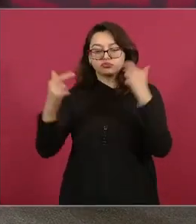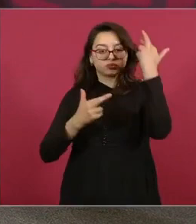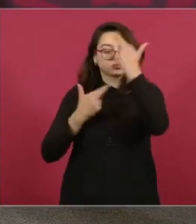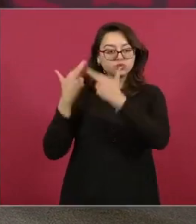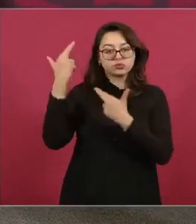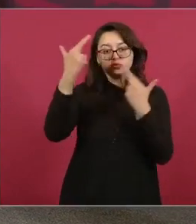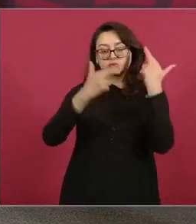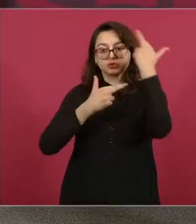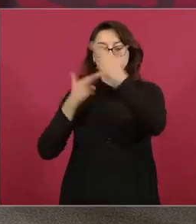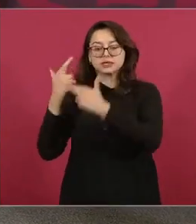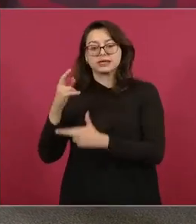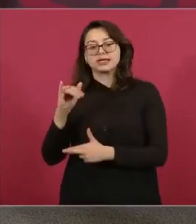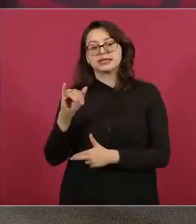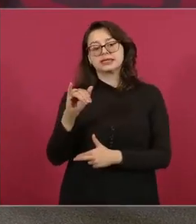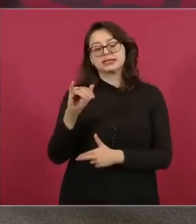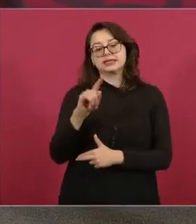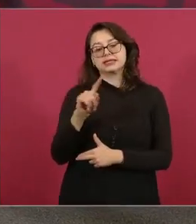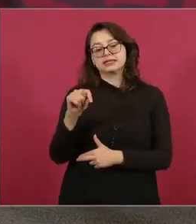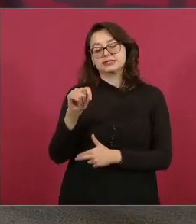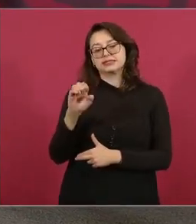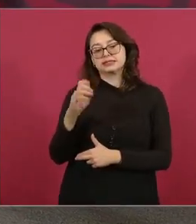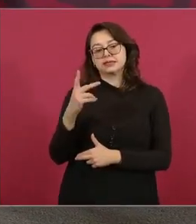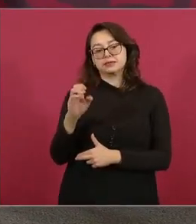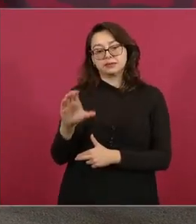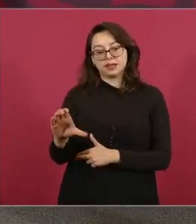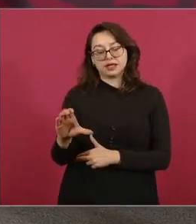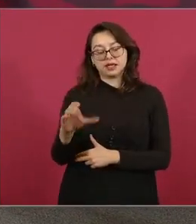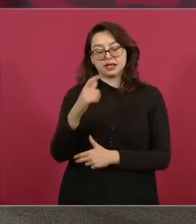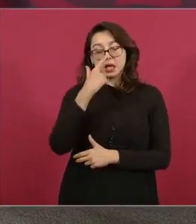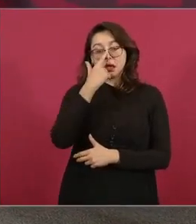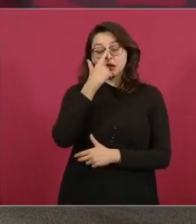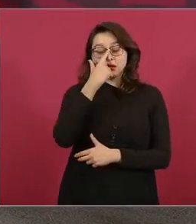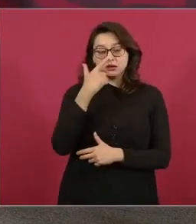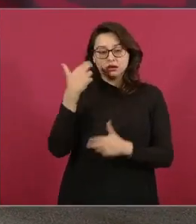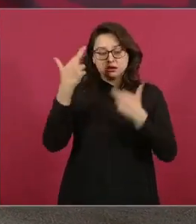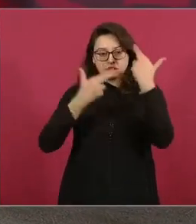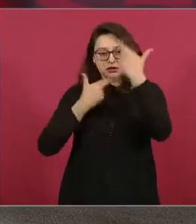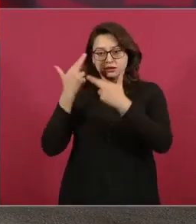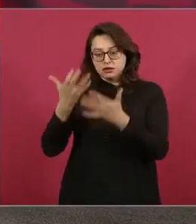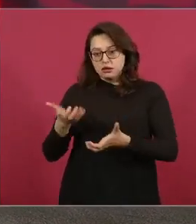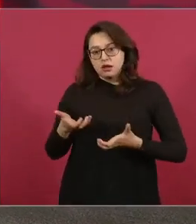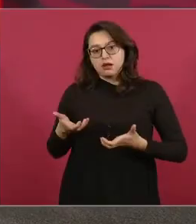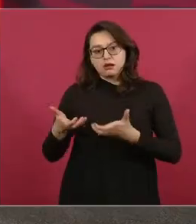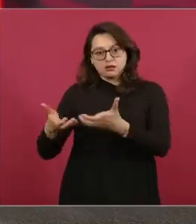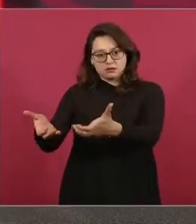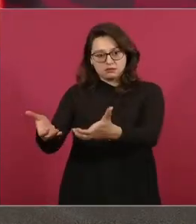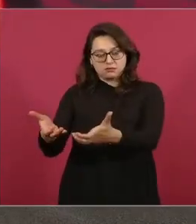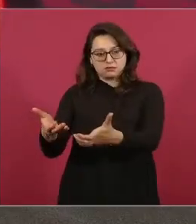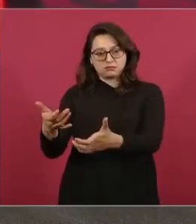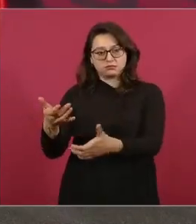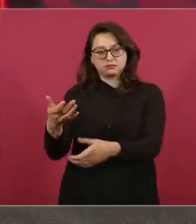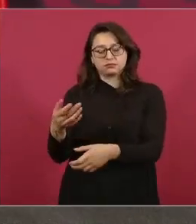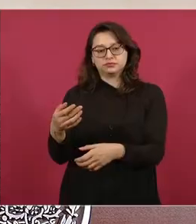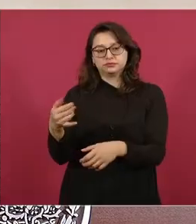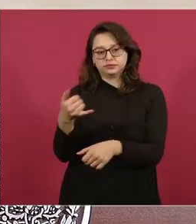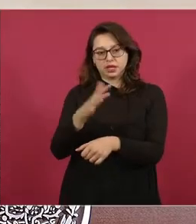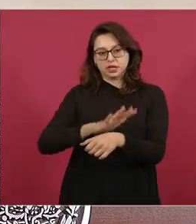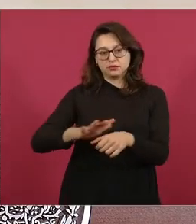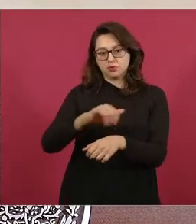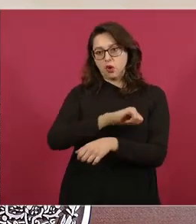voy a Ixtepec, ahí es a revisar el camino del Istmo a Oaxaca.